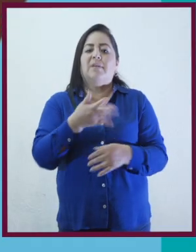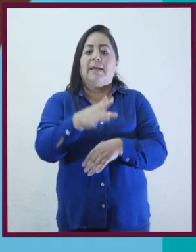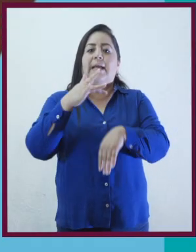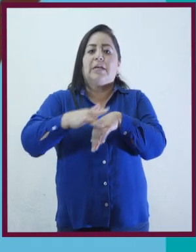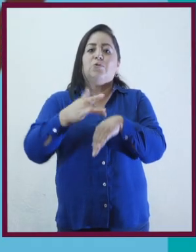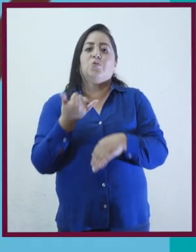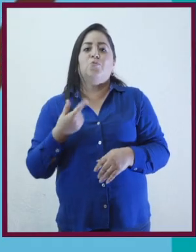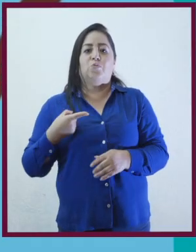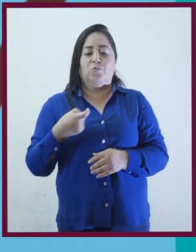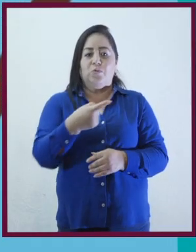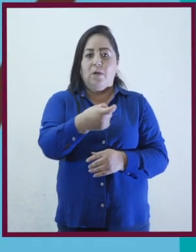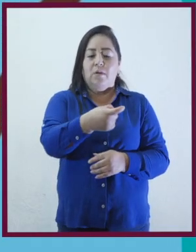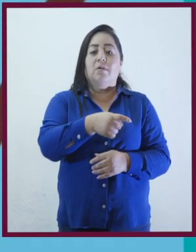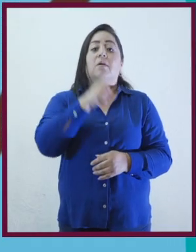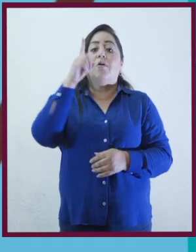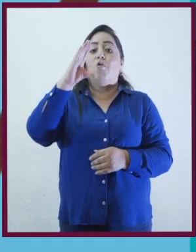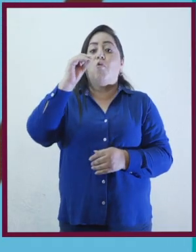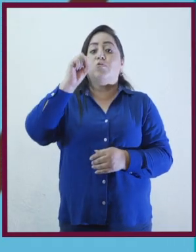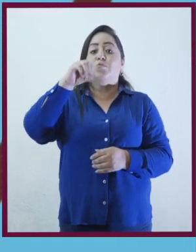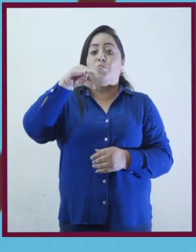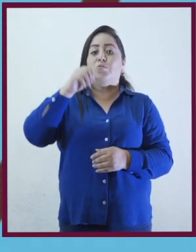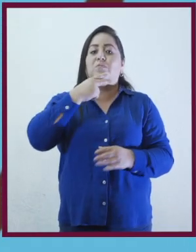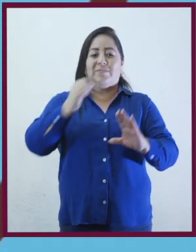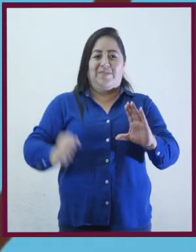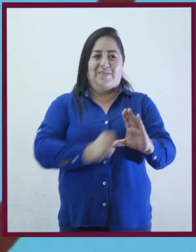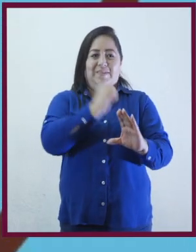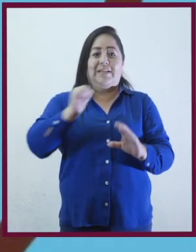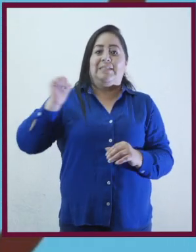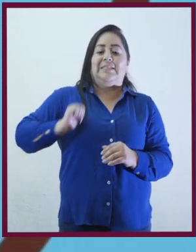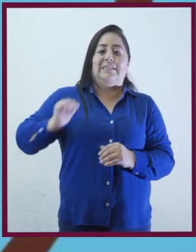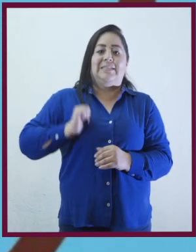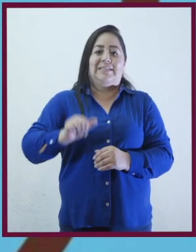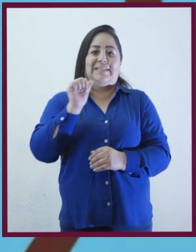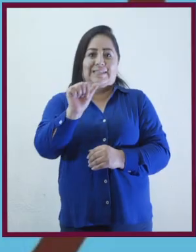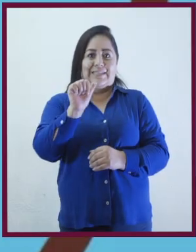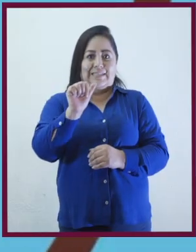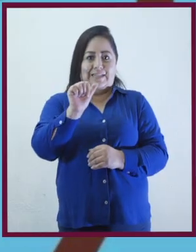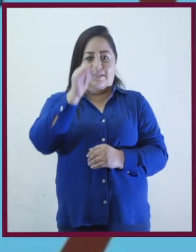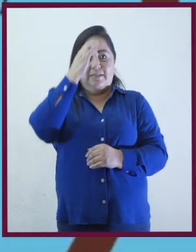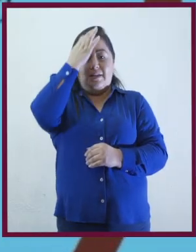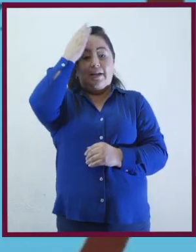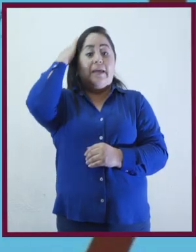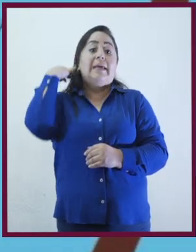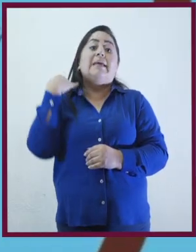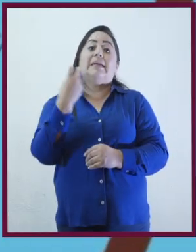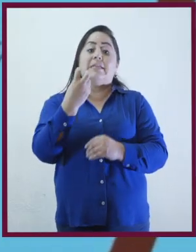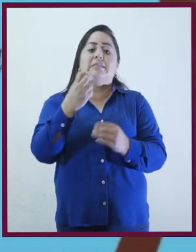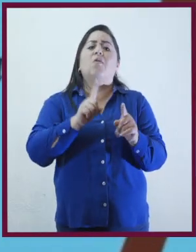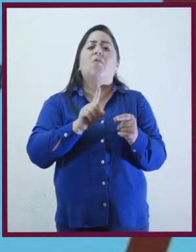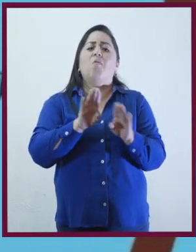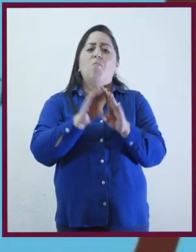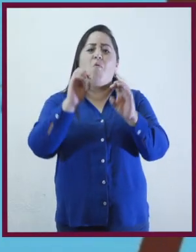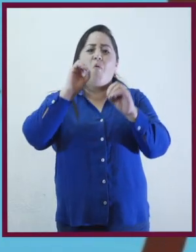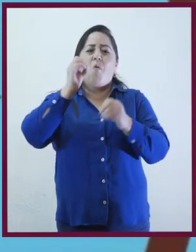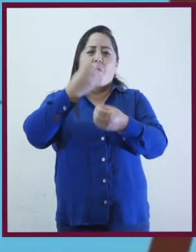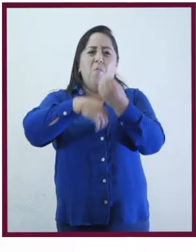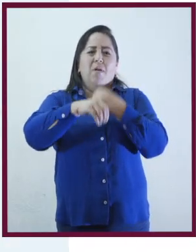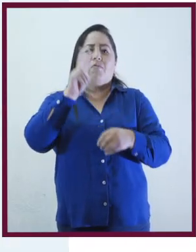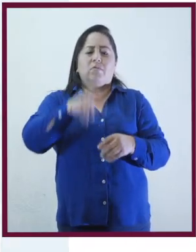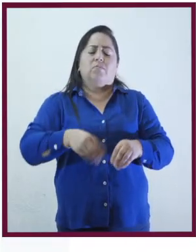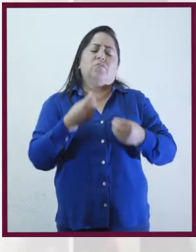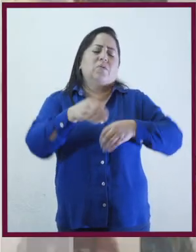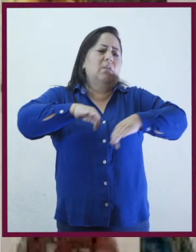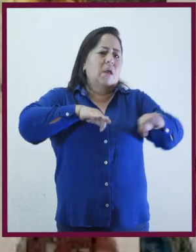los gusanos, el cosmos de un molinero en el siglo XVI. Esta obra fue producto del largo trabajo